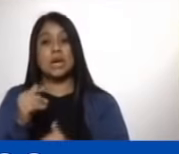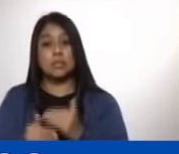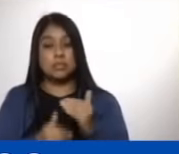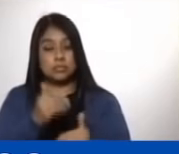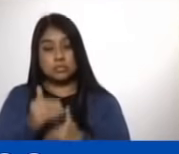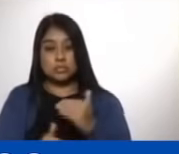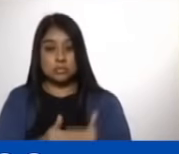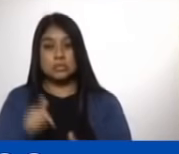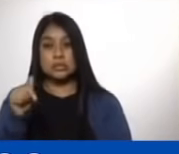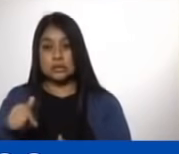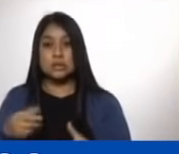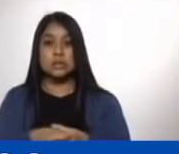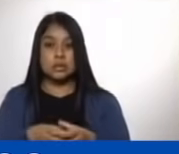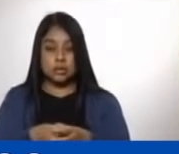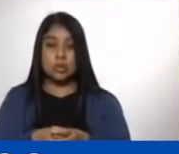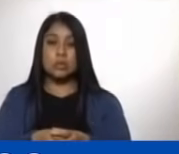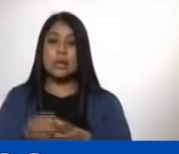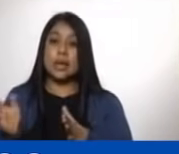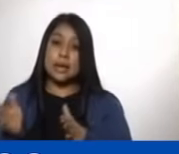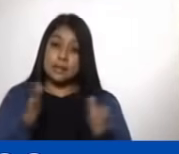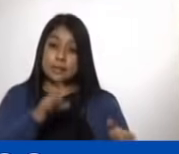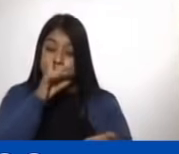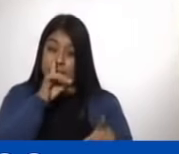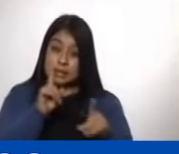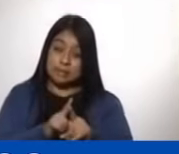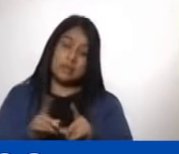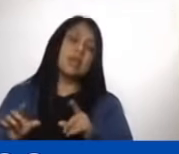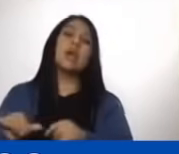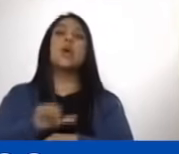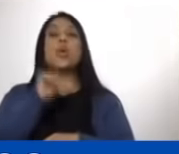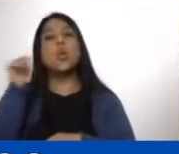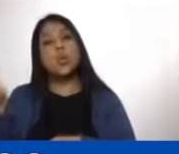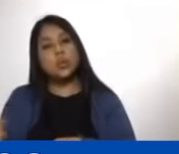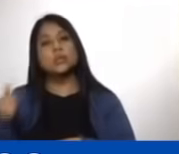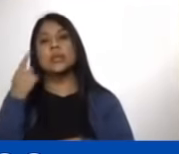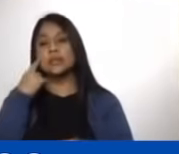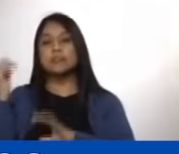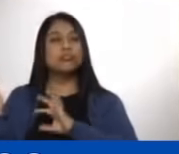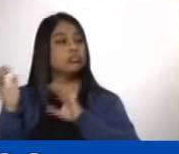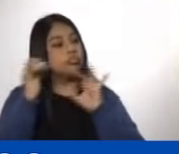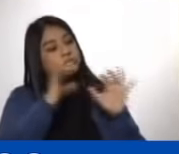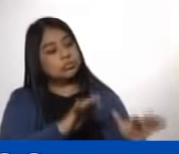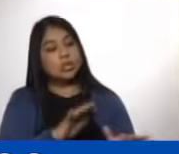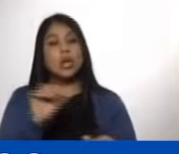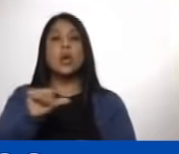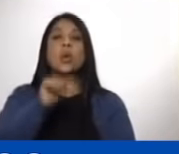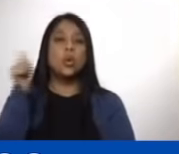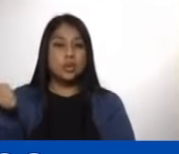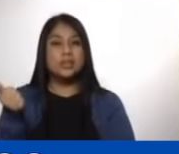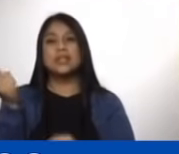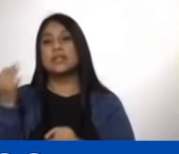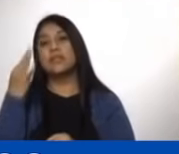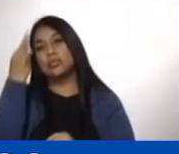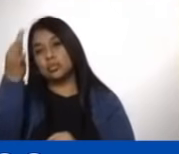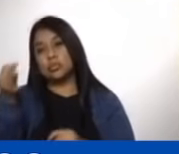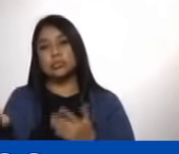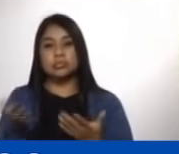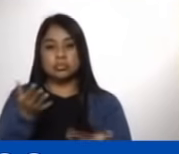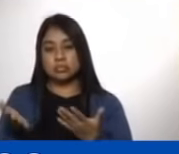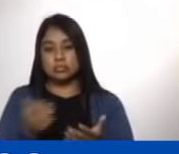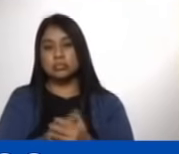evitar también las otras posibles caravanas que podrían estarse elaborando en los próximos